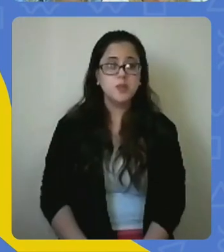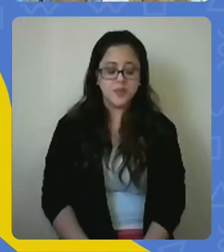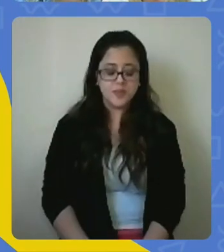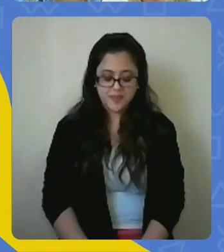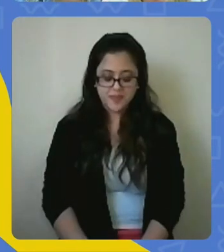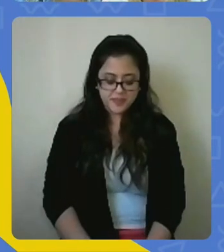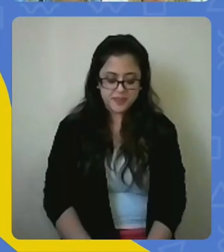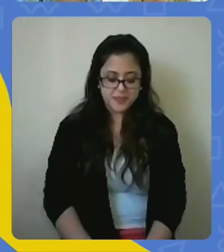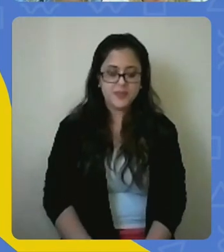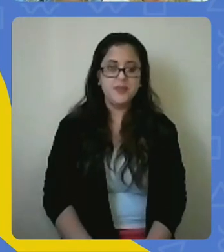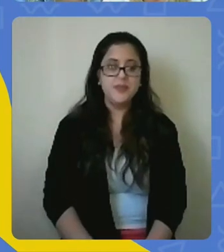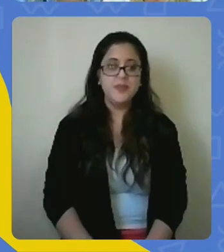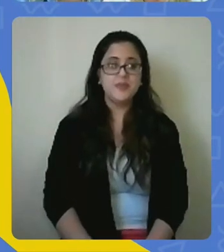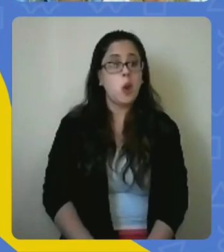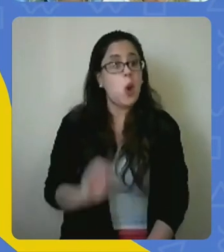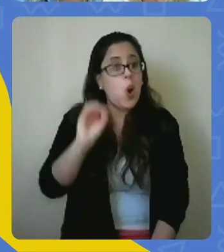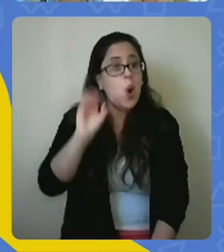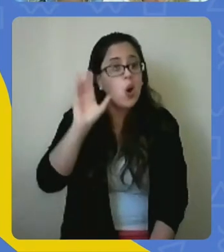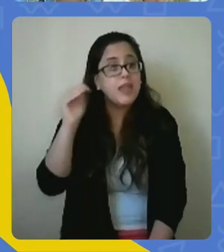Despedirse.